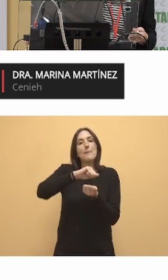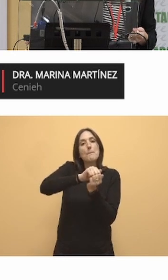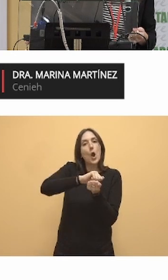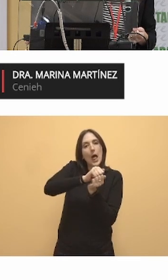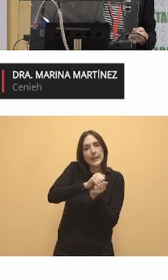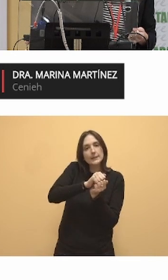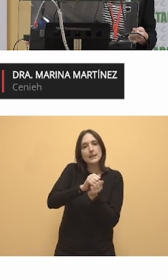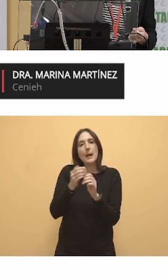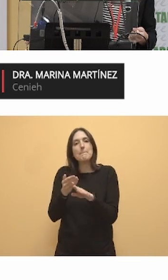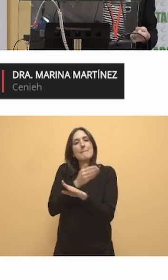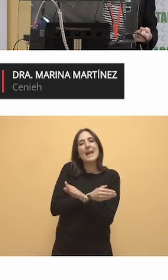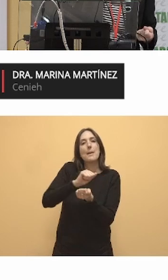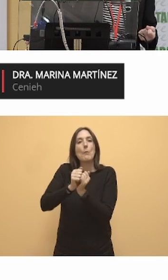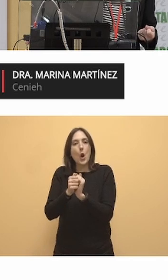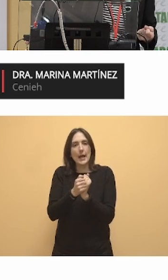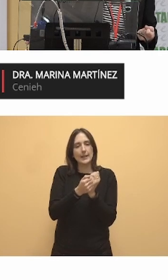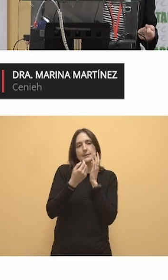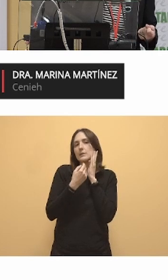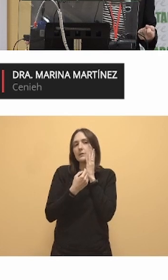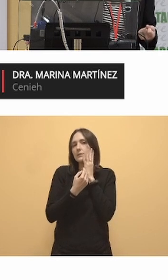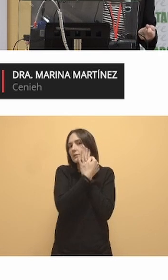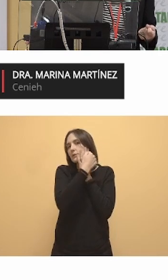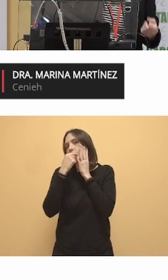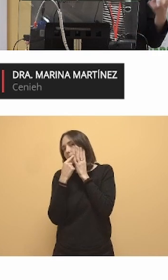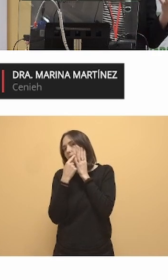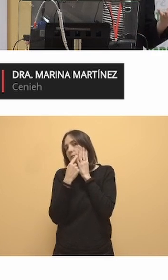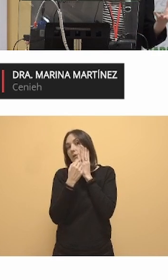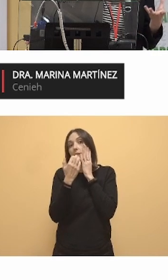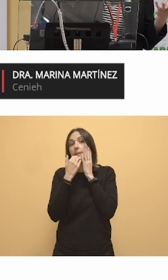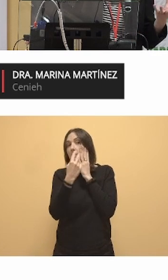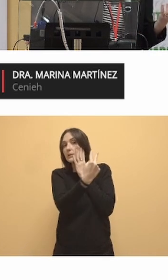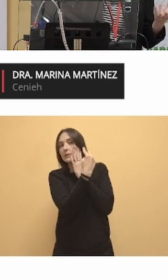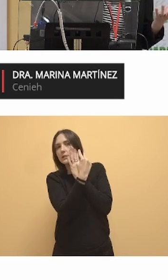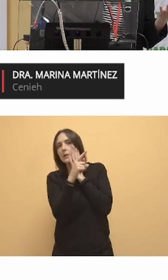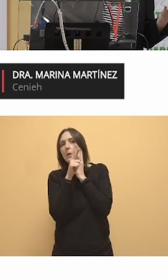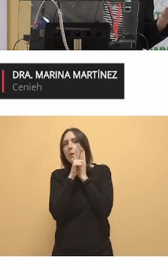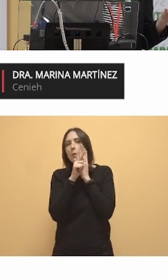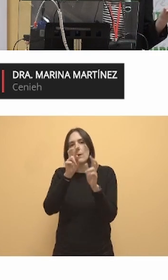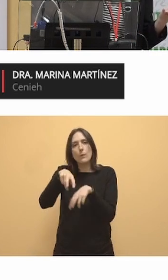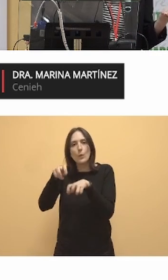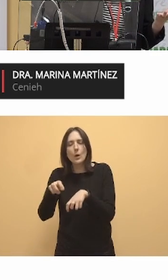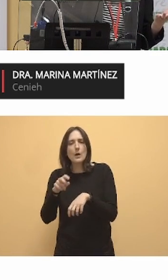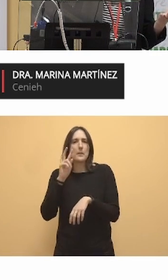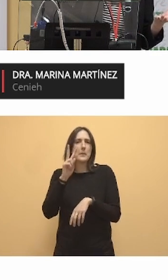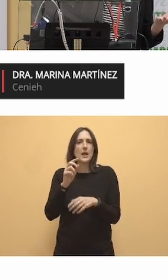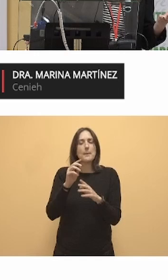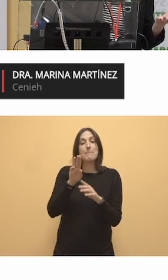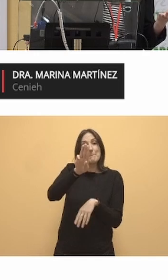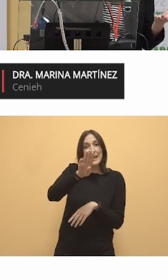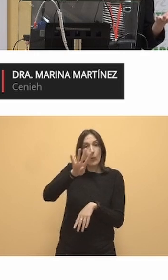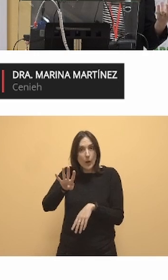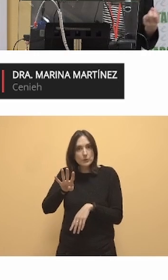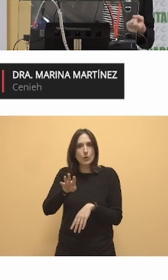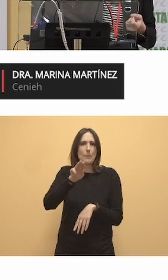los premolares. Esto, si lo viésemos, nos lo encontrásemos sueltos en un yacimiento, diríamos que es un molar. El P4, sobre